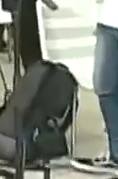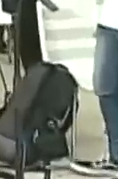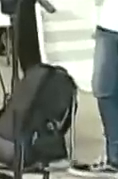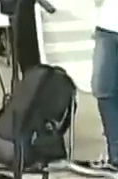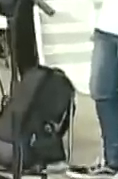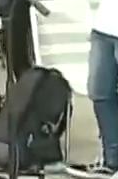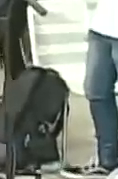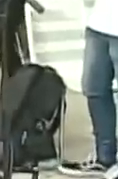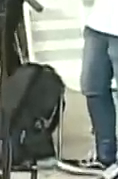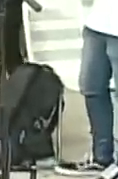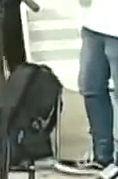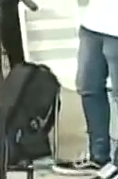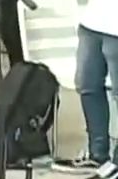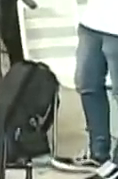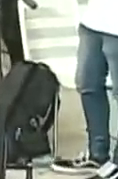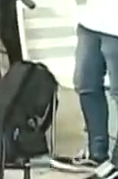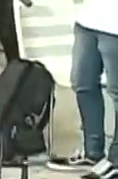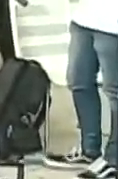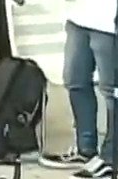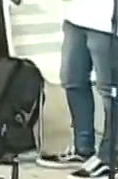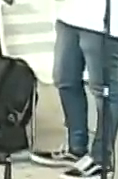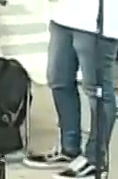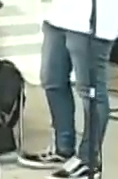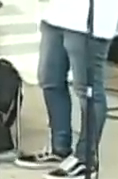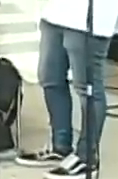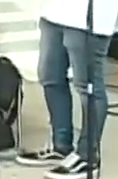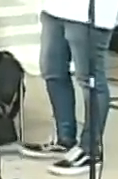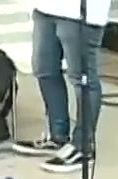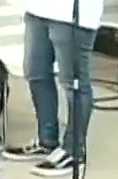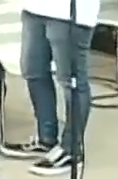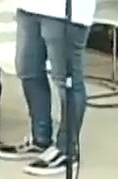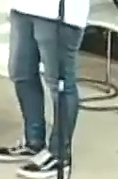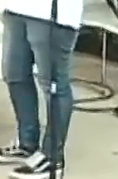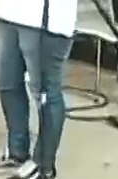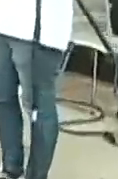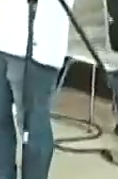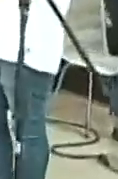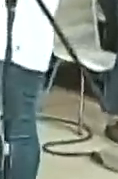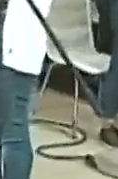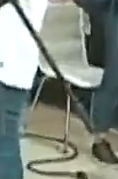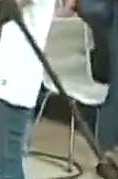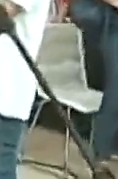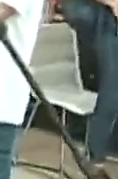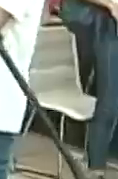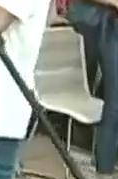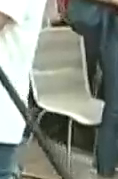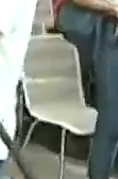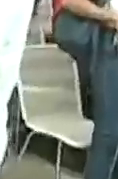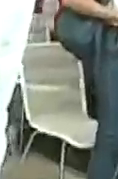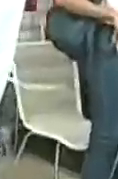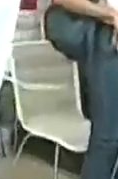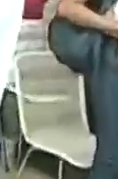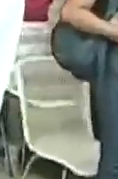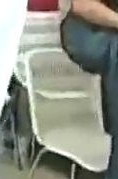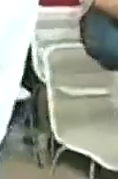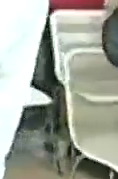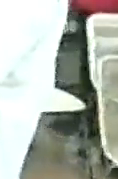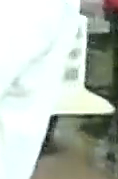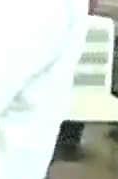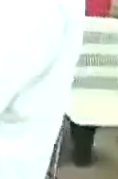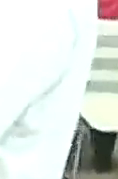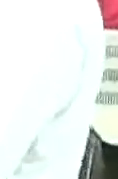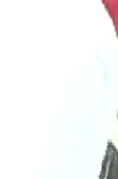la vara se pone al instante a un pie. Y cuando entran a el Orúa, el público